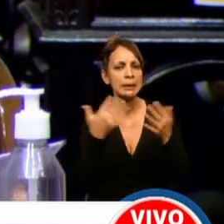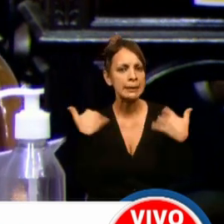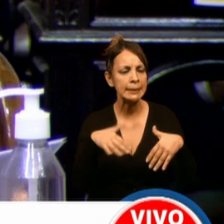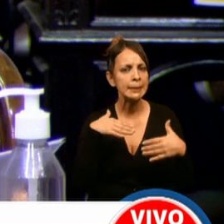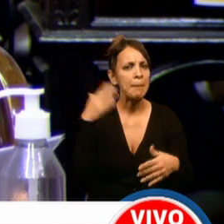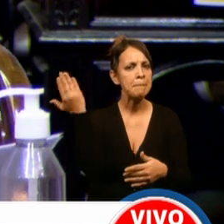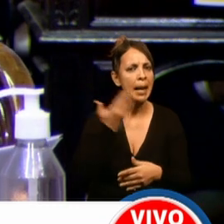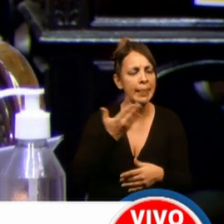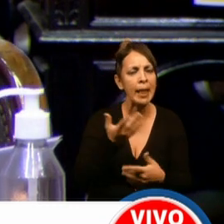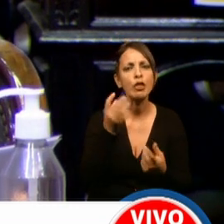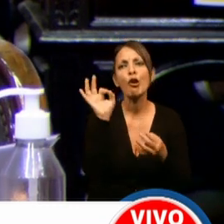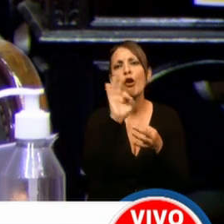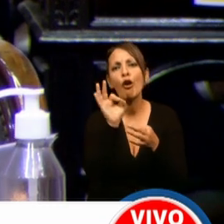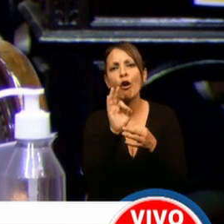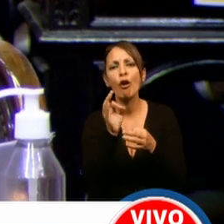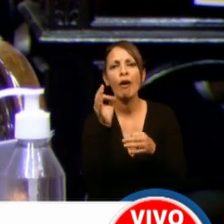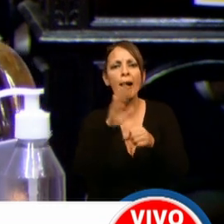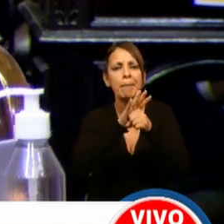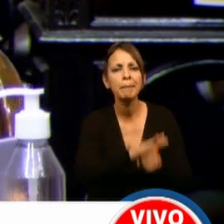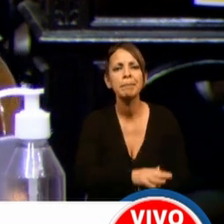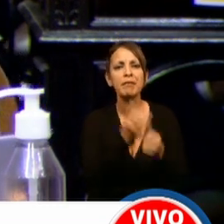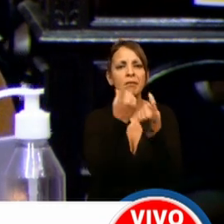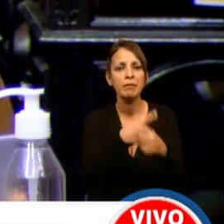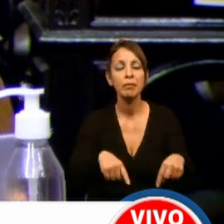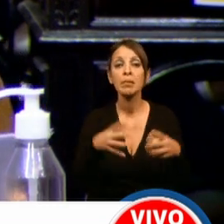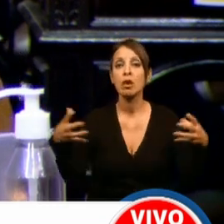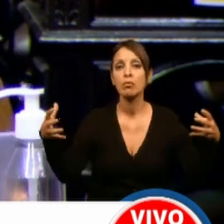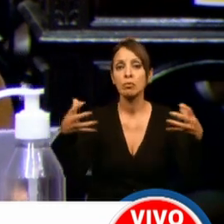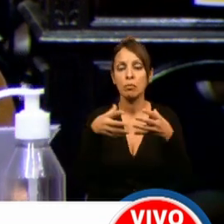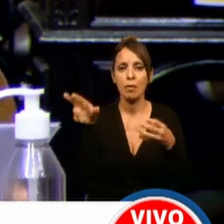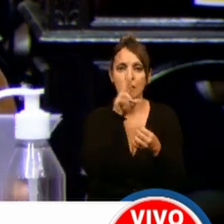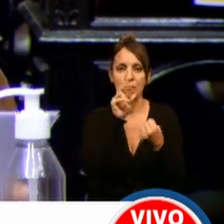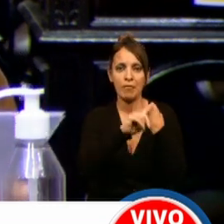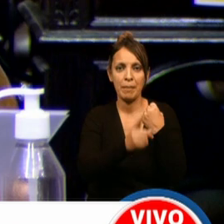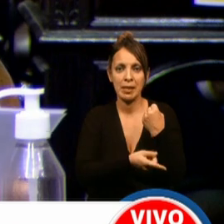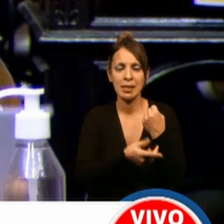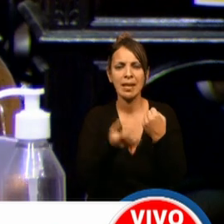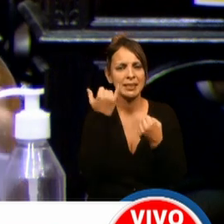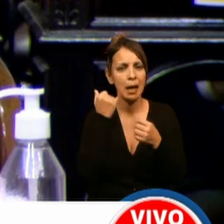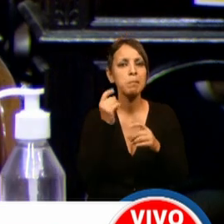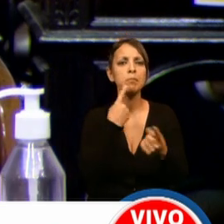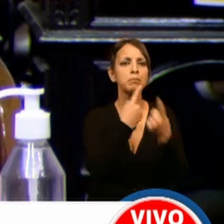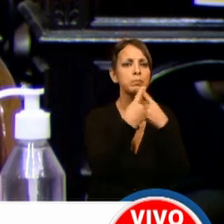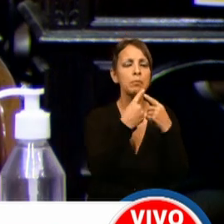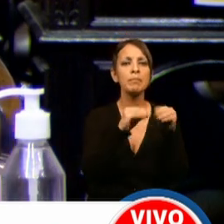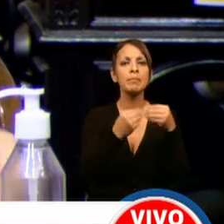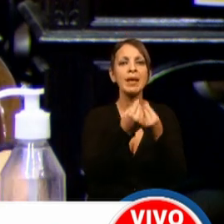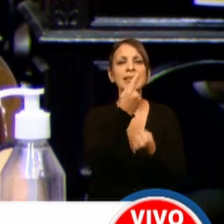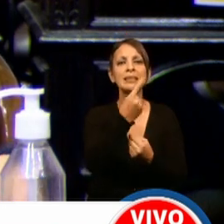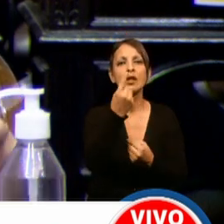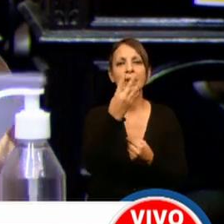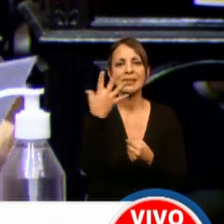la colectiva periodista feminista argentina por ejemplo realizó una encuesta a 145